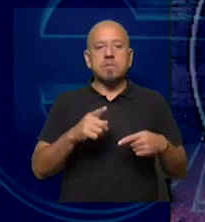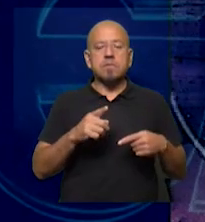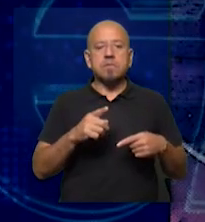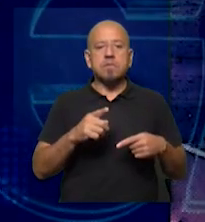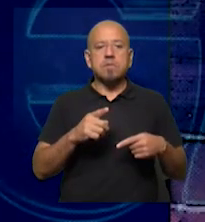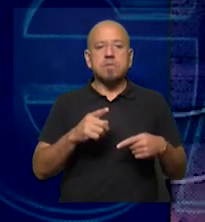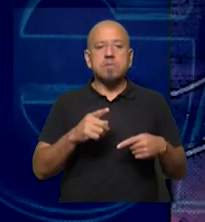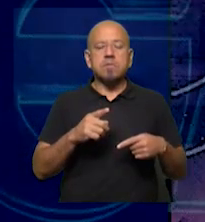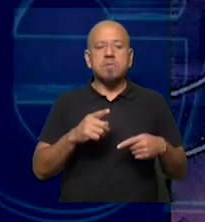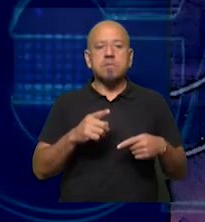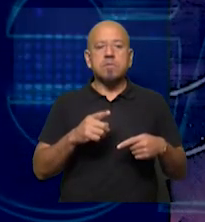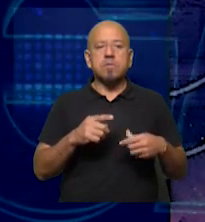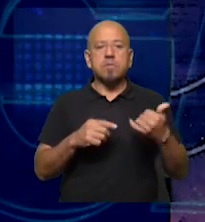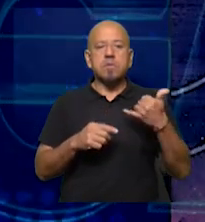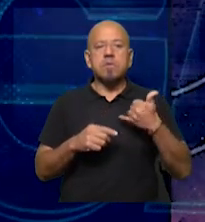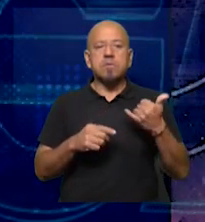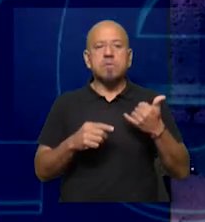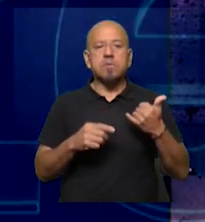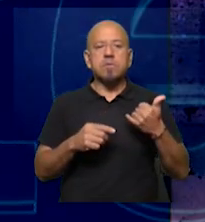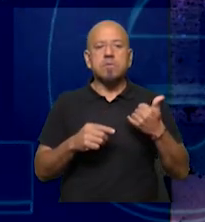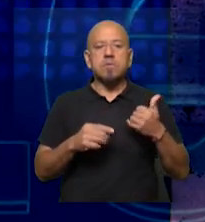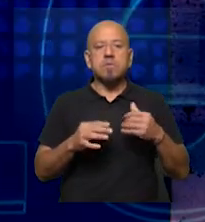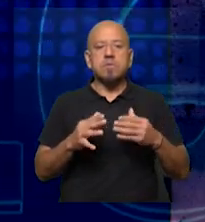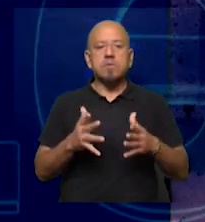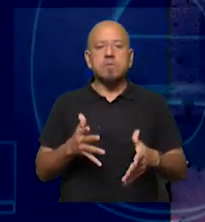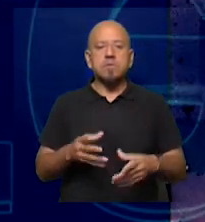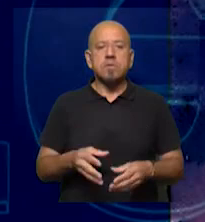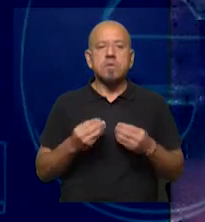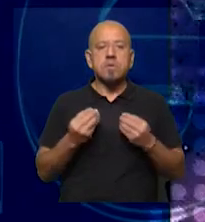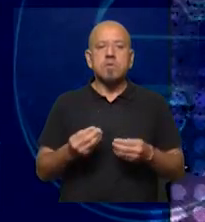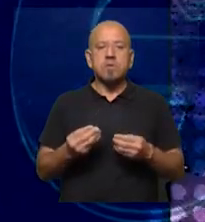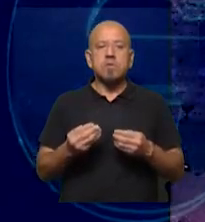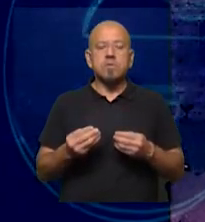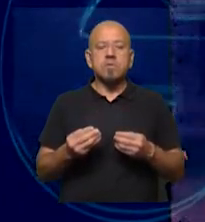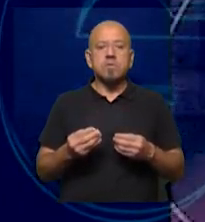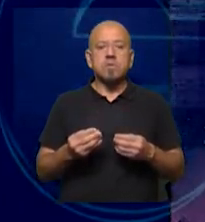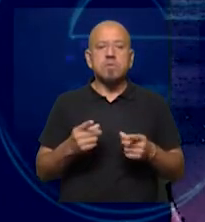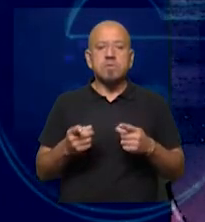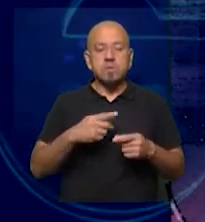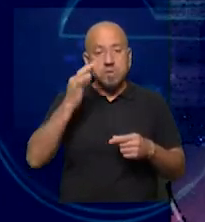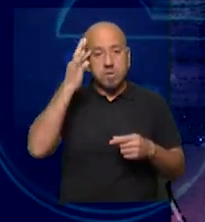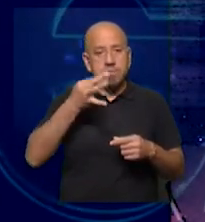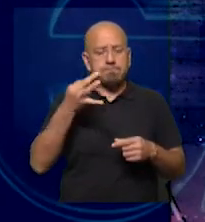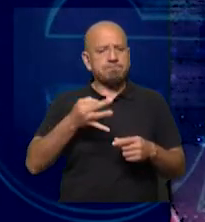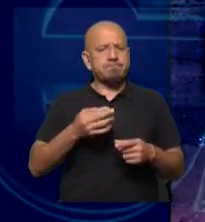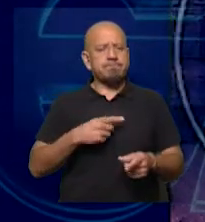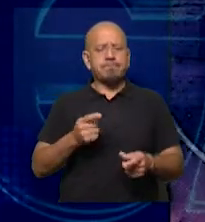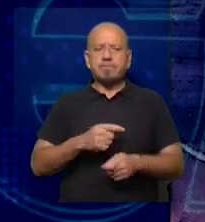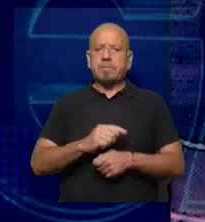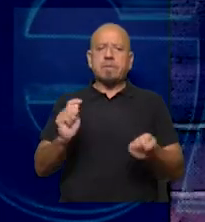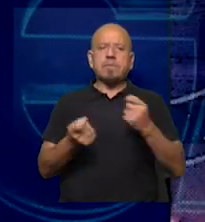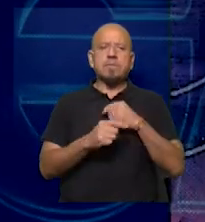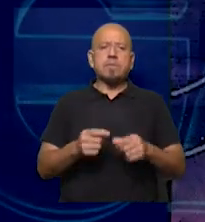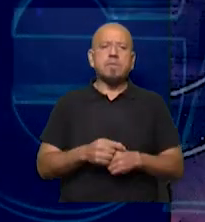ratito, me hacías unos comentarios sobre cómo ha cambiado esta realidad y cómo ahora está